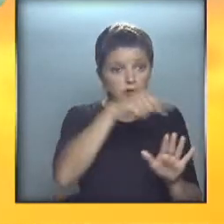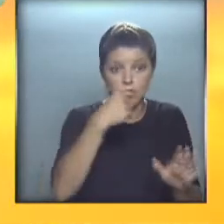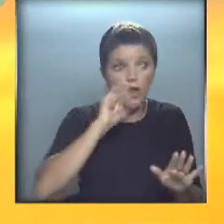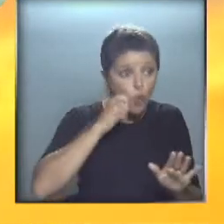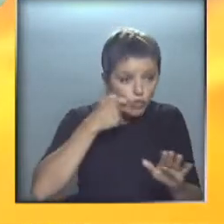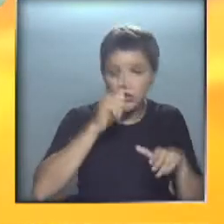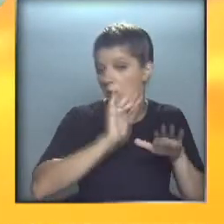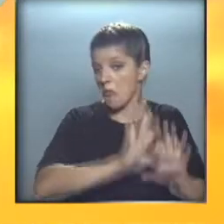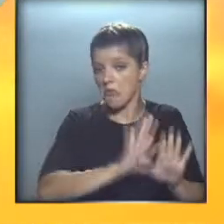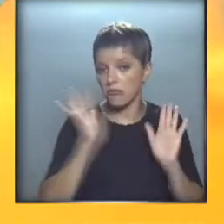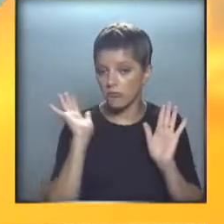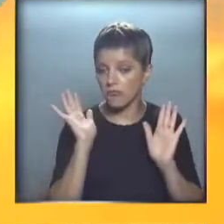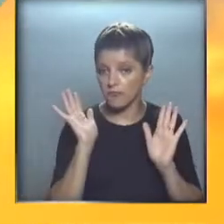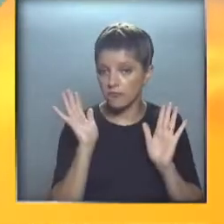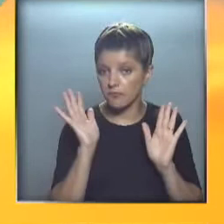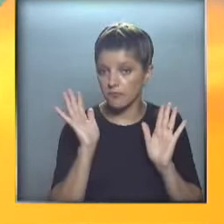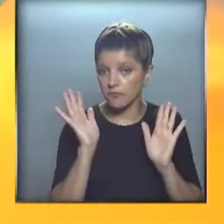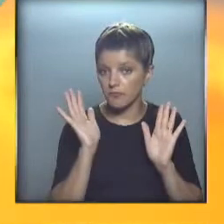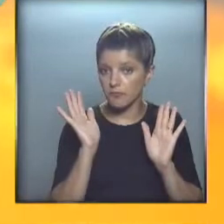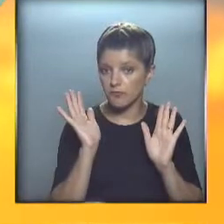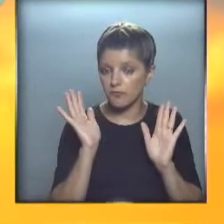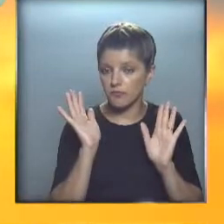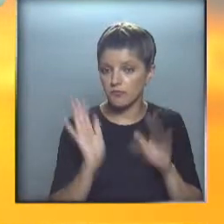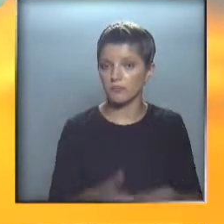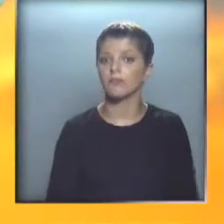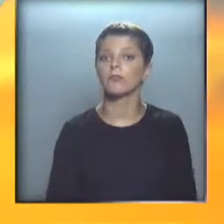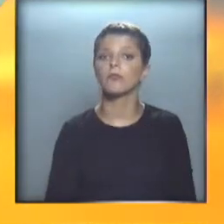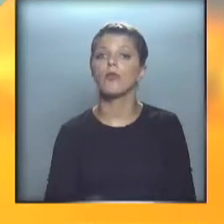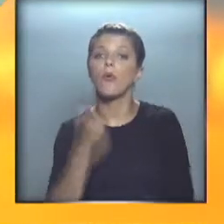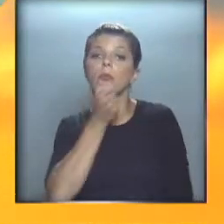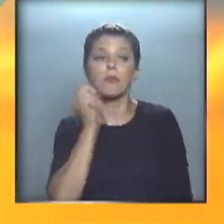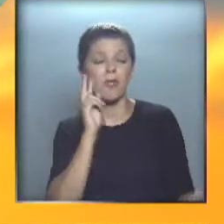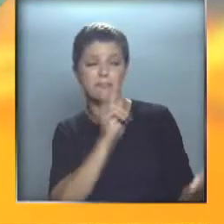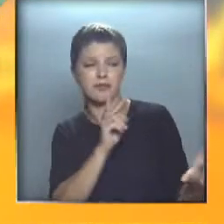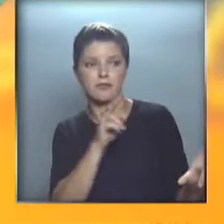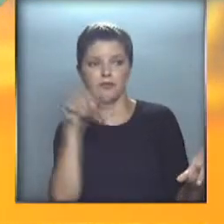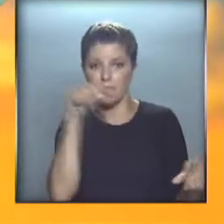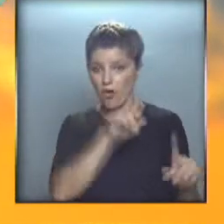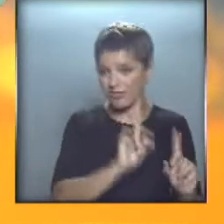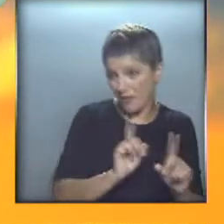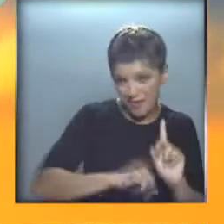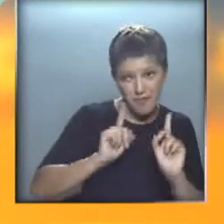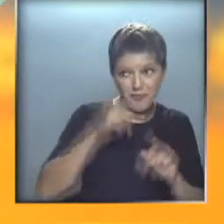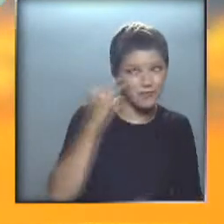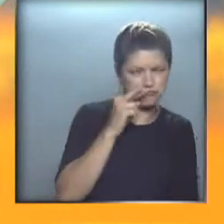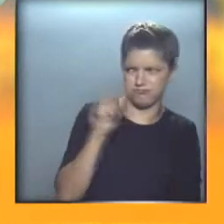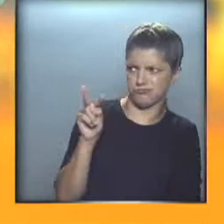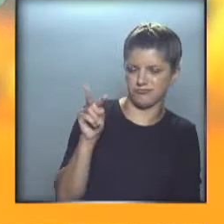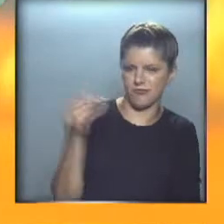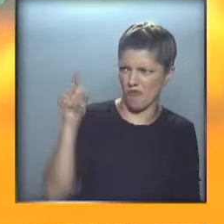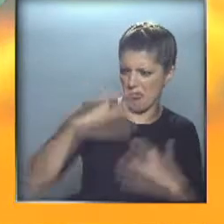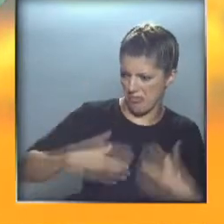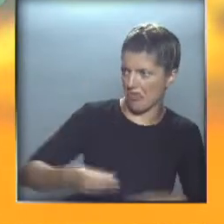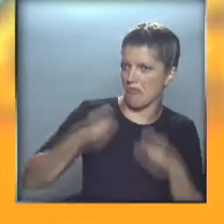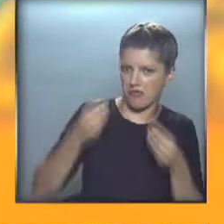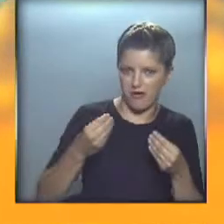más y por ahí dice, vos la mirás así y ella capaz te mira así a vos. Dice, ¿por qué te vestís así vos